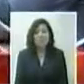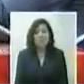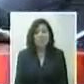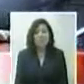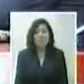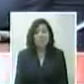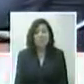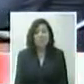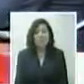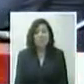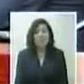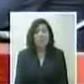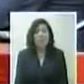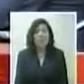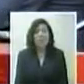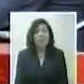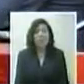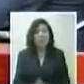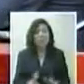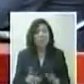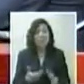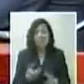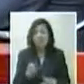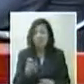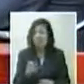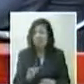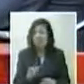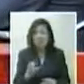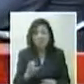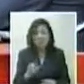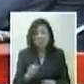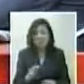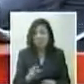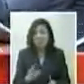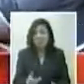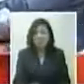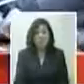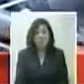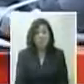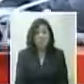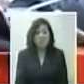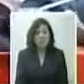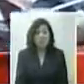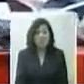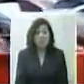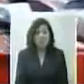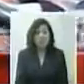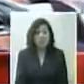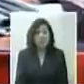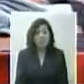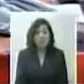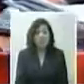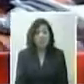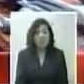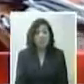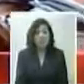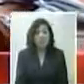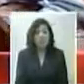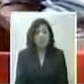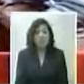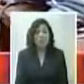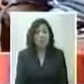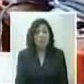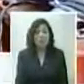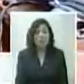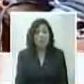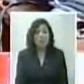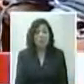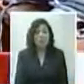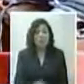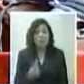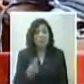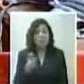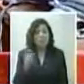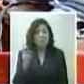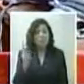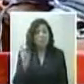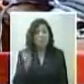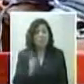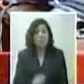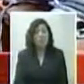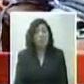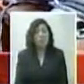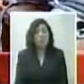de octava blindada no tiene personal civil okay una profesora una